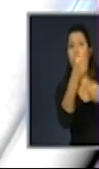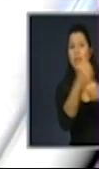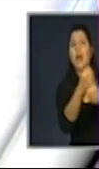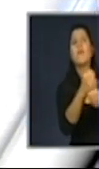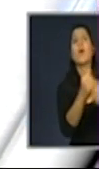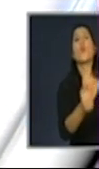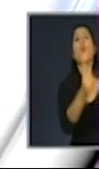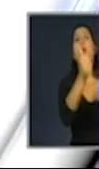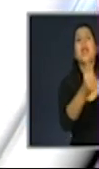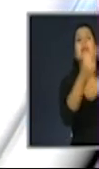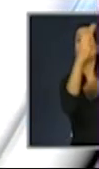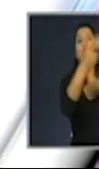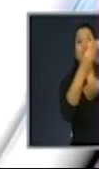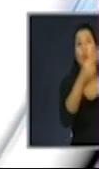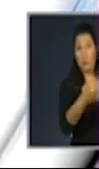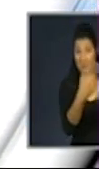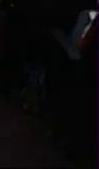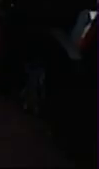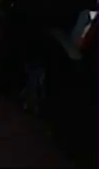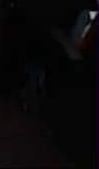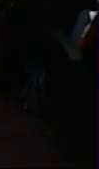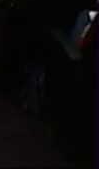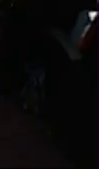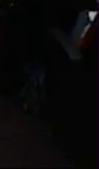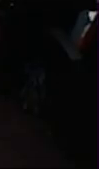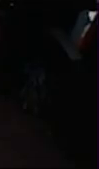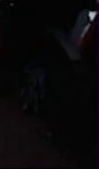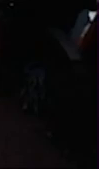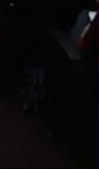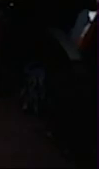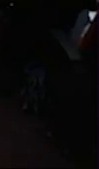la Organización de Estados Americanos, que siempre que nos viene a